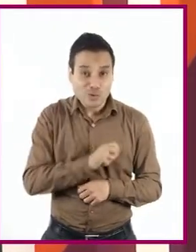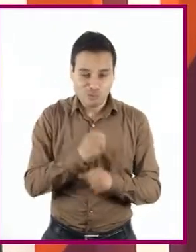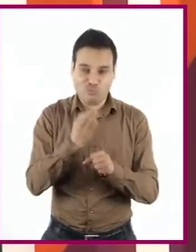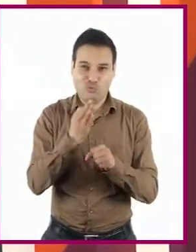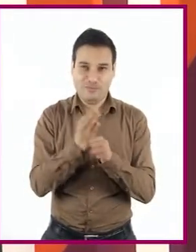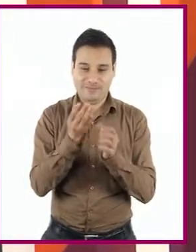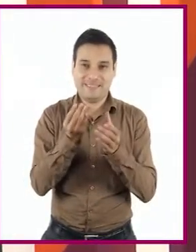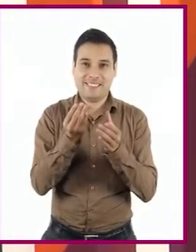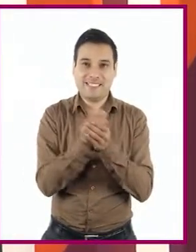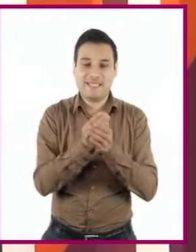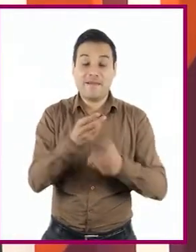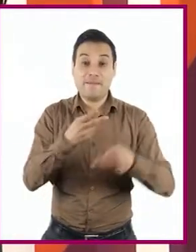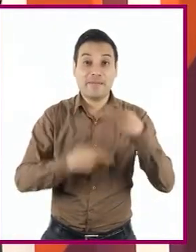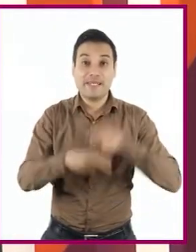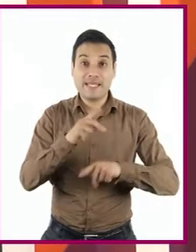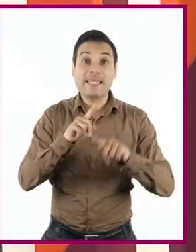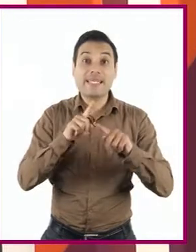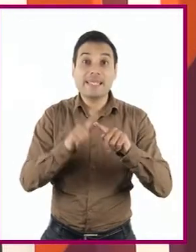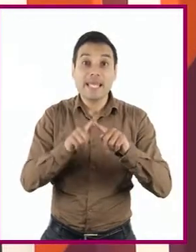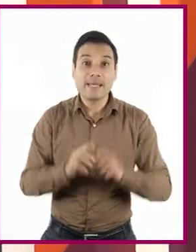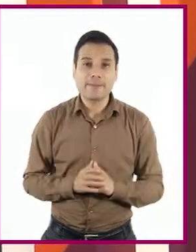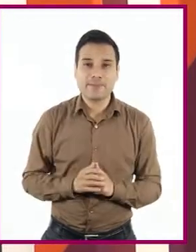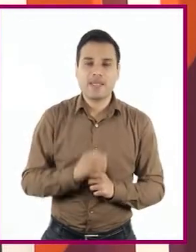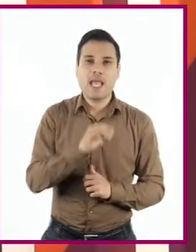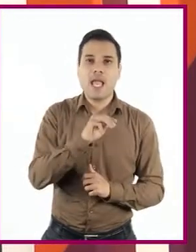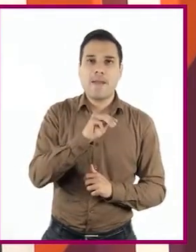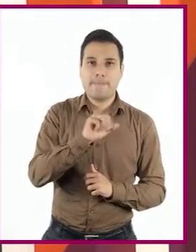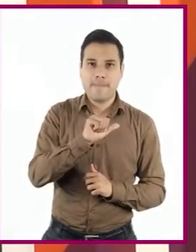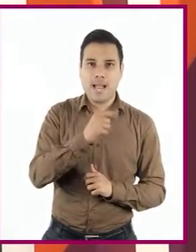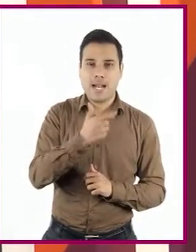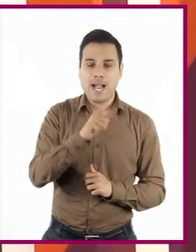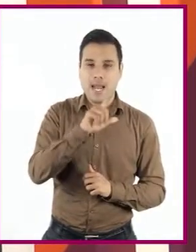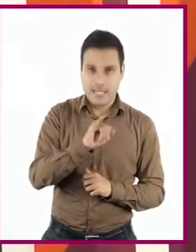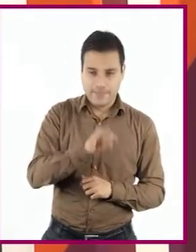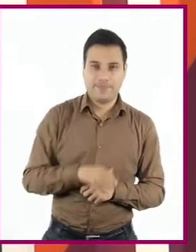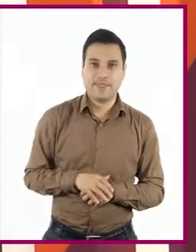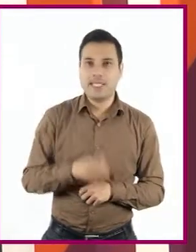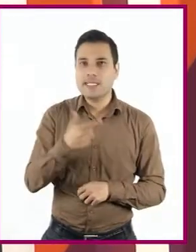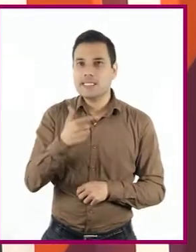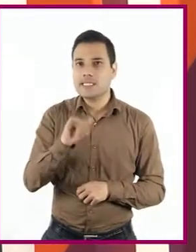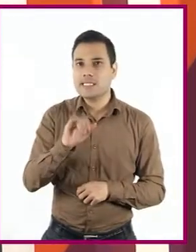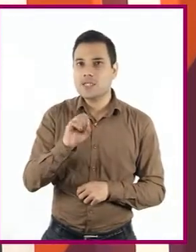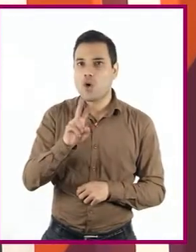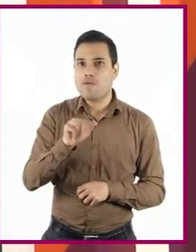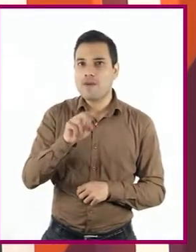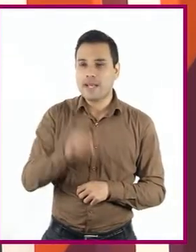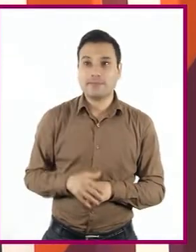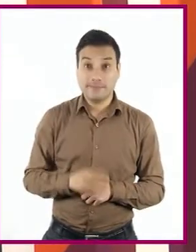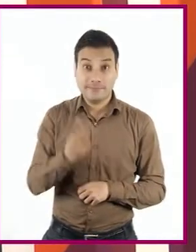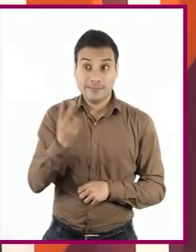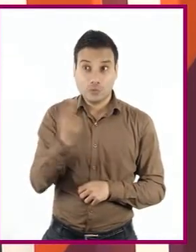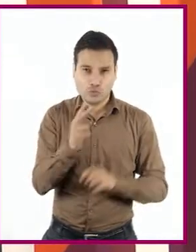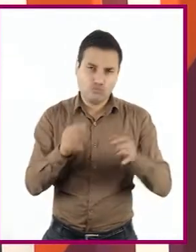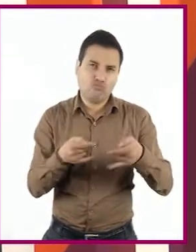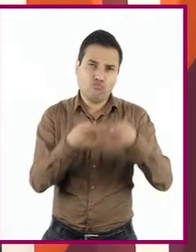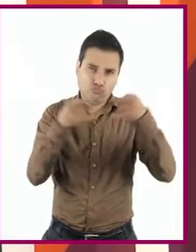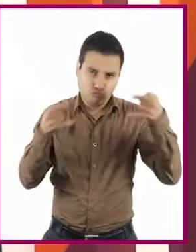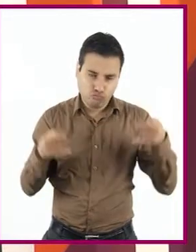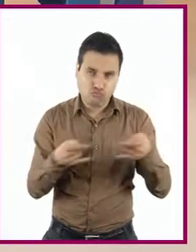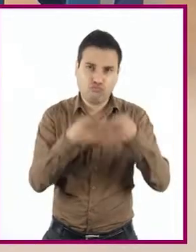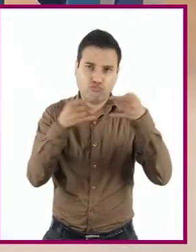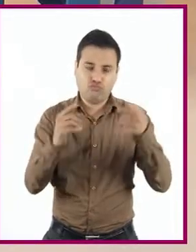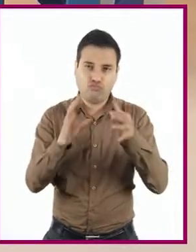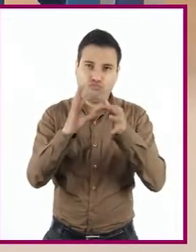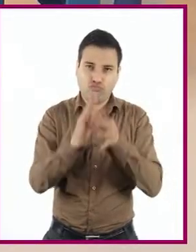sesión nos acompaña Magali y también nos va a acompañar Giovanna Cavazzola, quien es narradora del programa Alas y